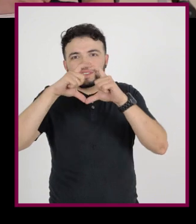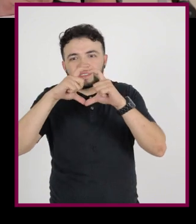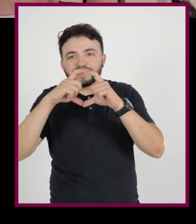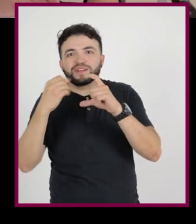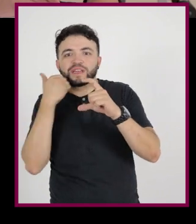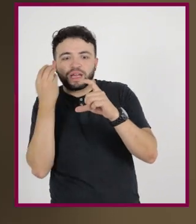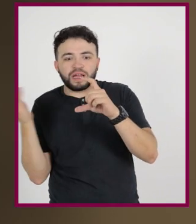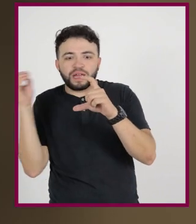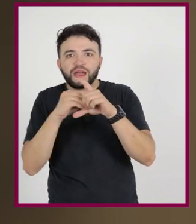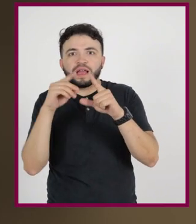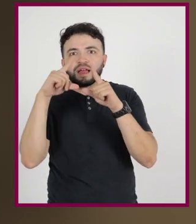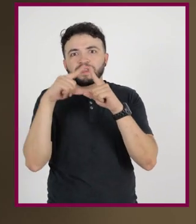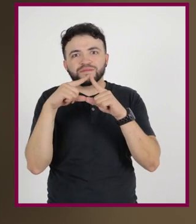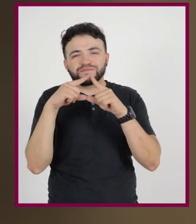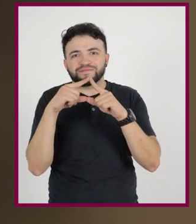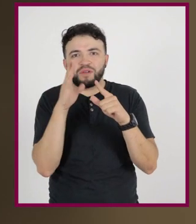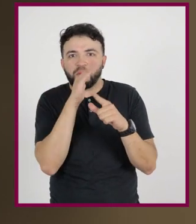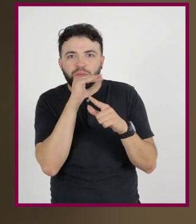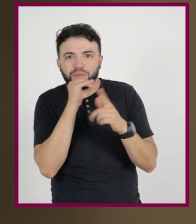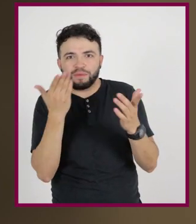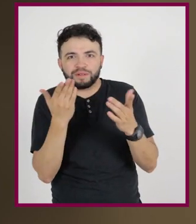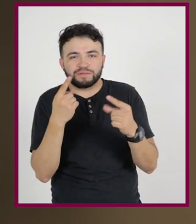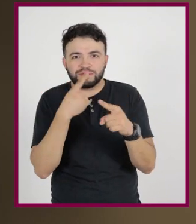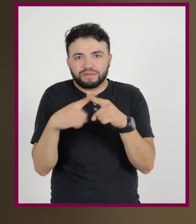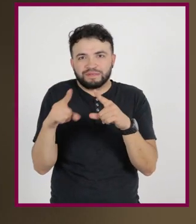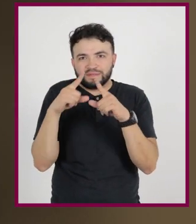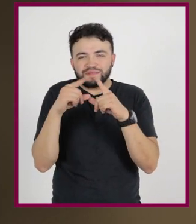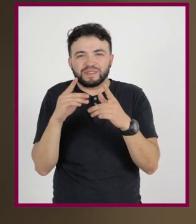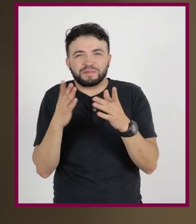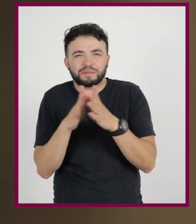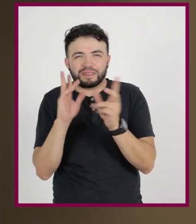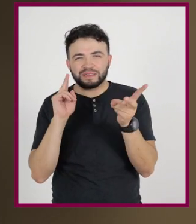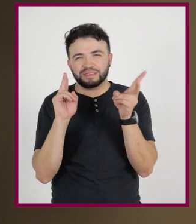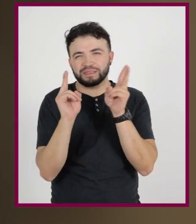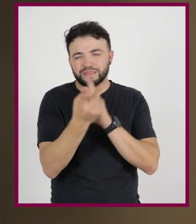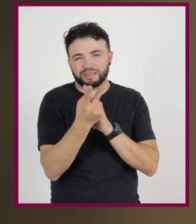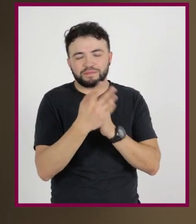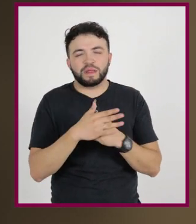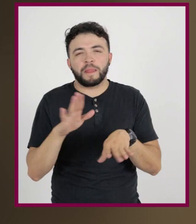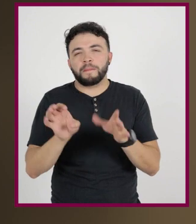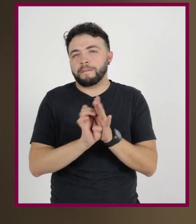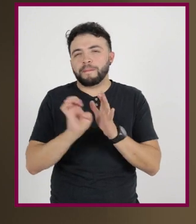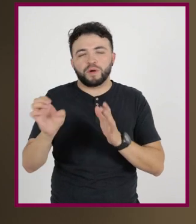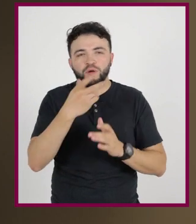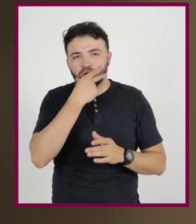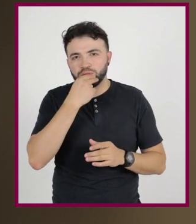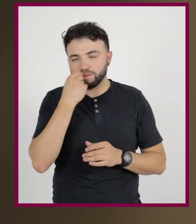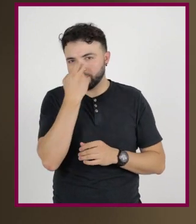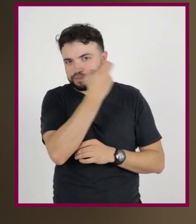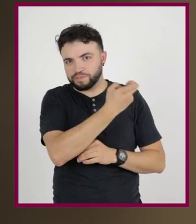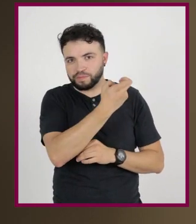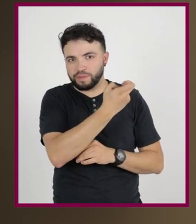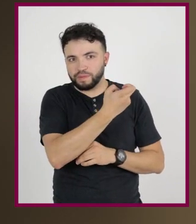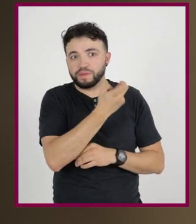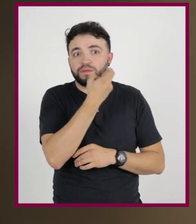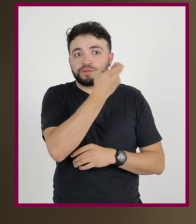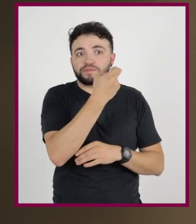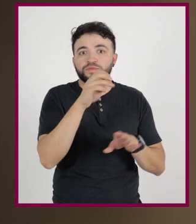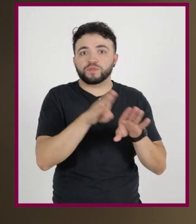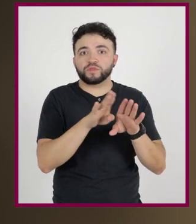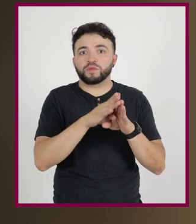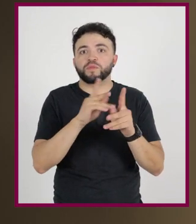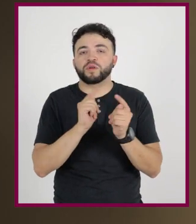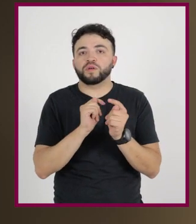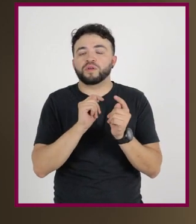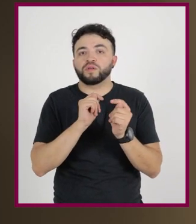otra naturaleza. Por ejemplo, en La Metamorfosis de Franz Kafka, el protagonista se convierte en un insecto,